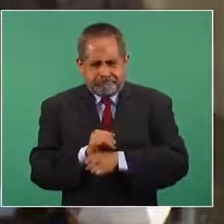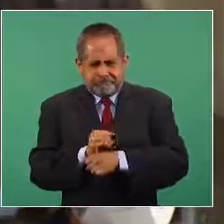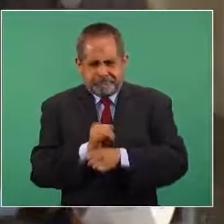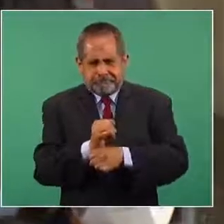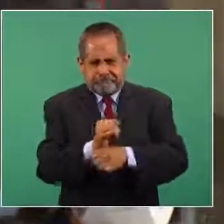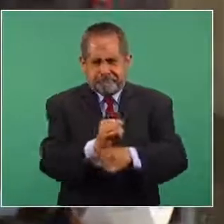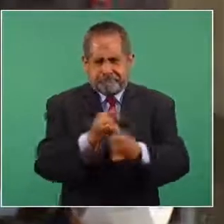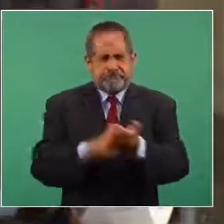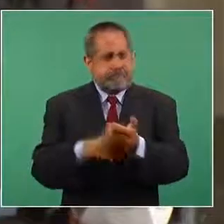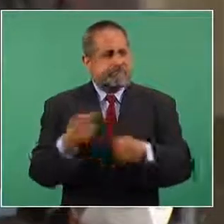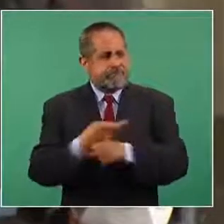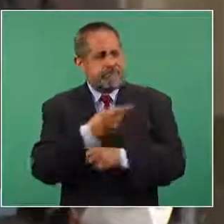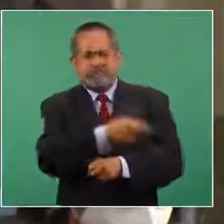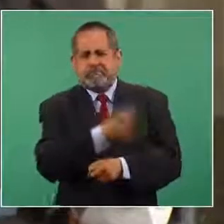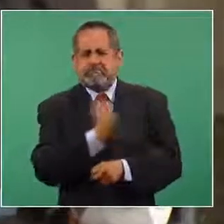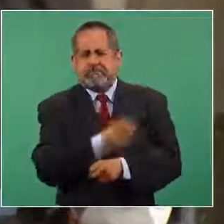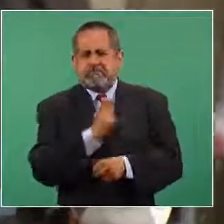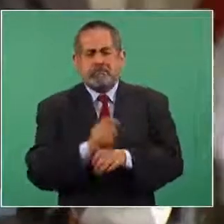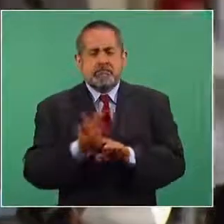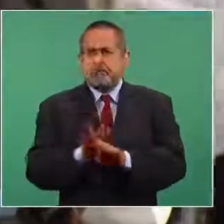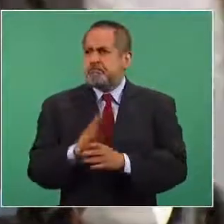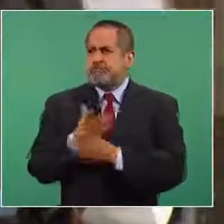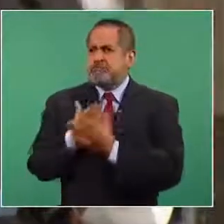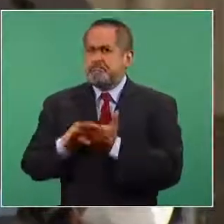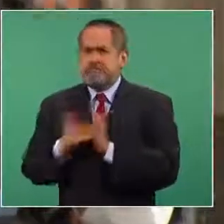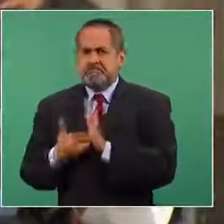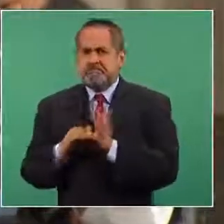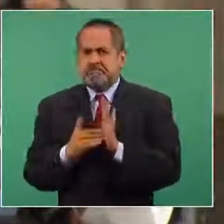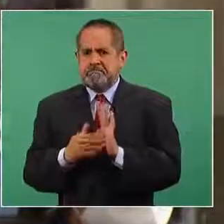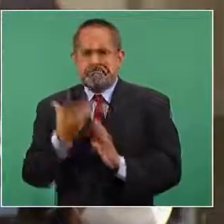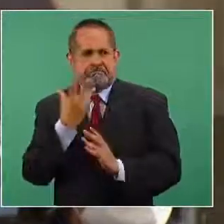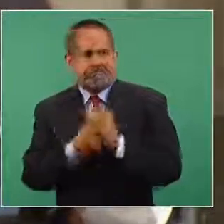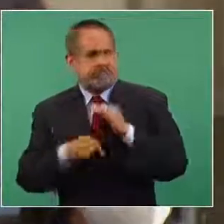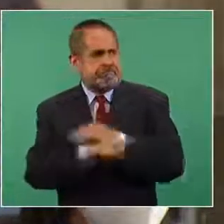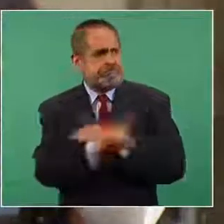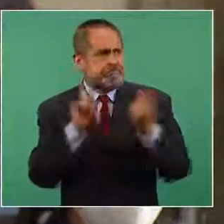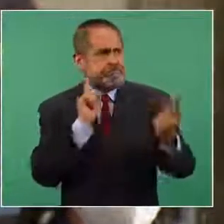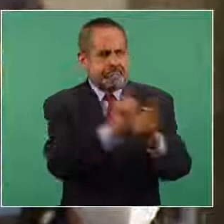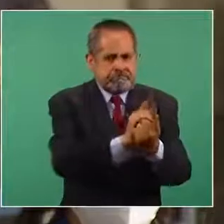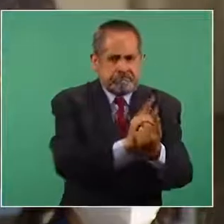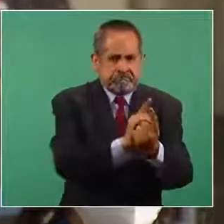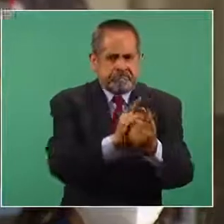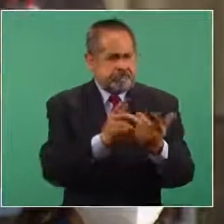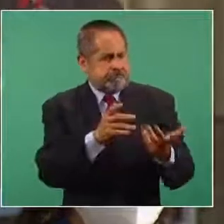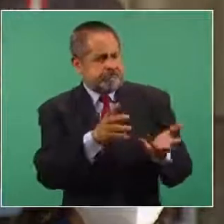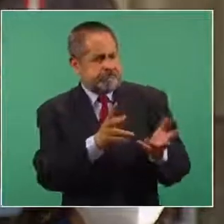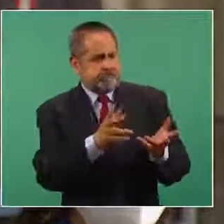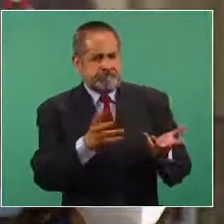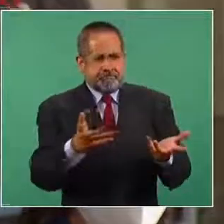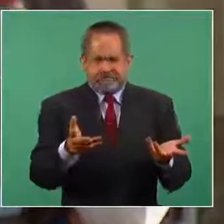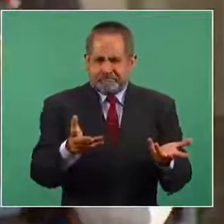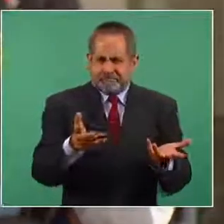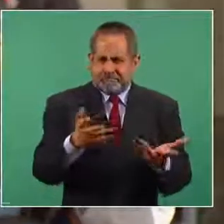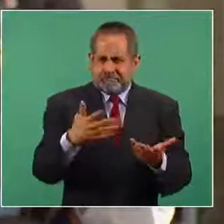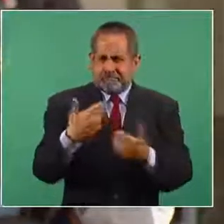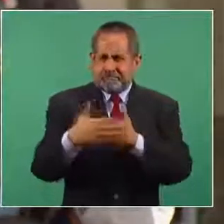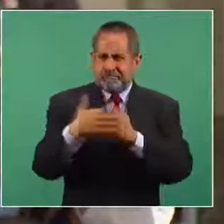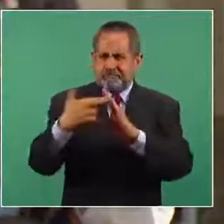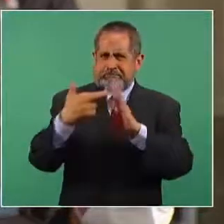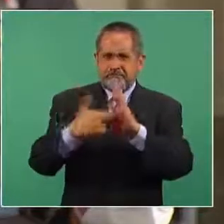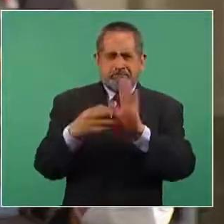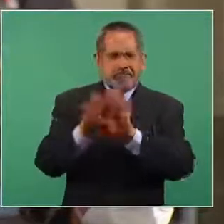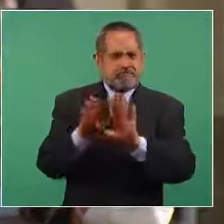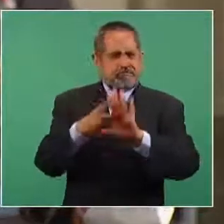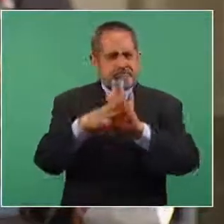ya se investigó cómo logró entrar esta persona y llegar hasta usted, y qué protocolo hay en estos